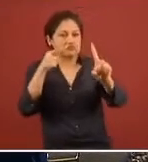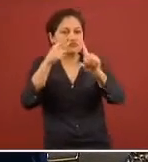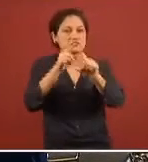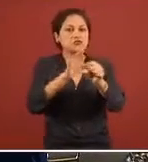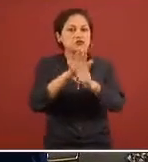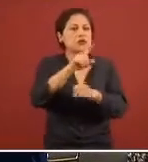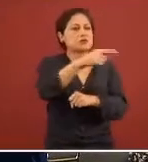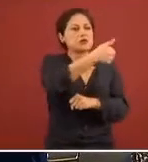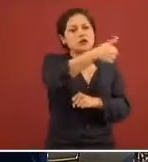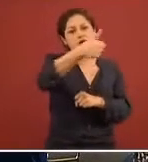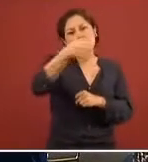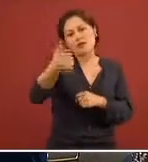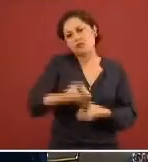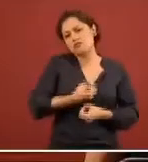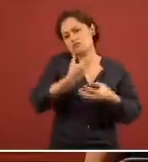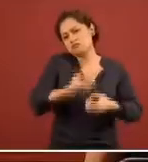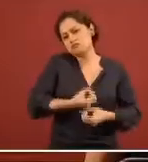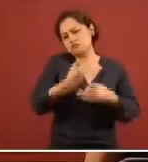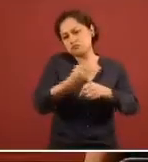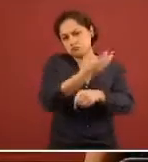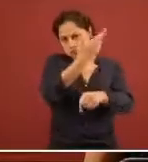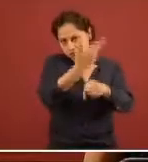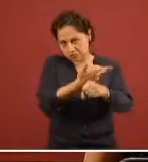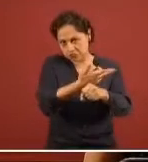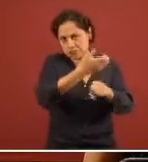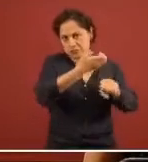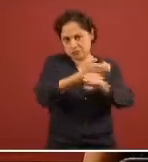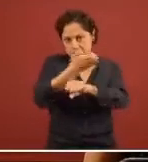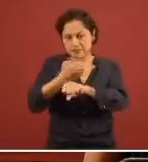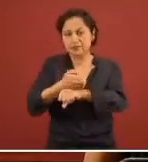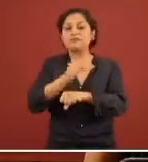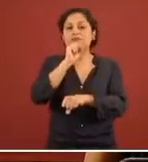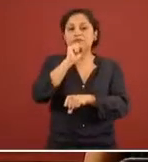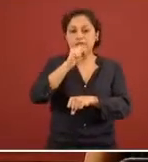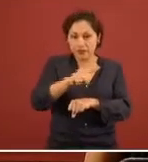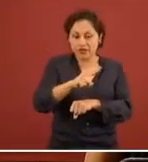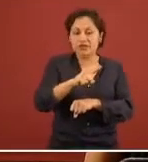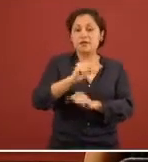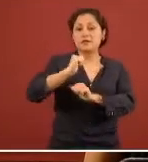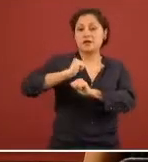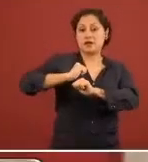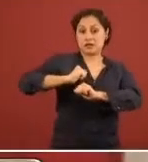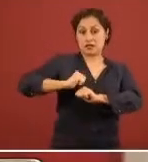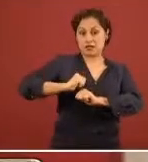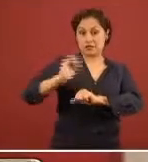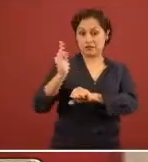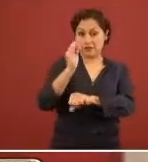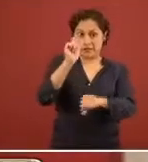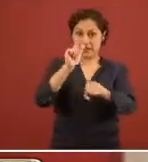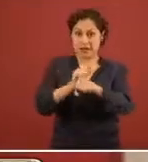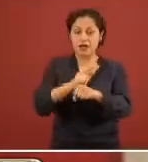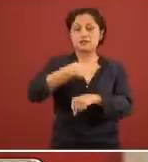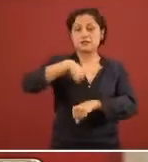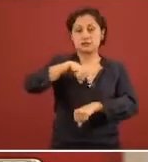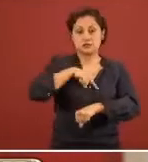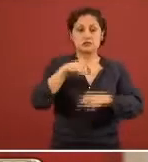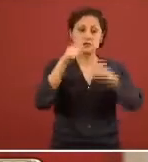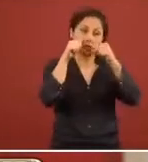la colectividad de secretarias y secretarios estatales y desde luego a los funcionarios federales que estábamos en la reunión.